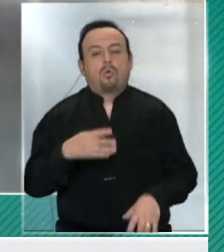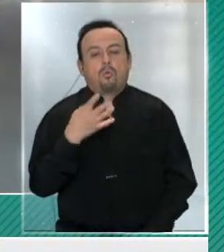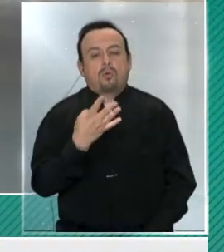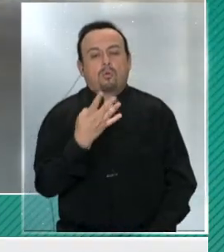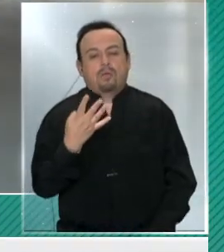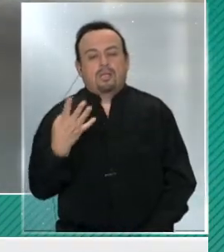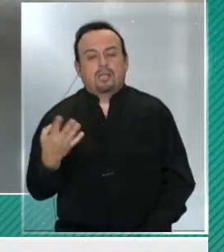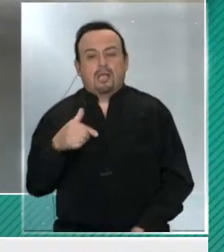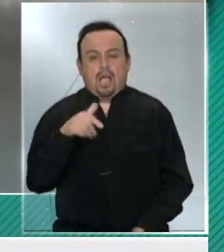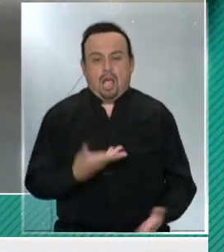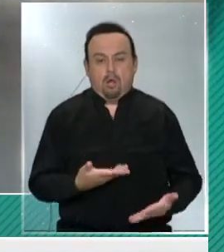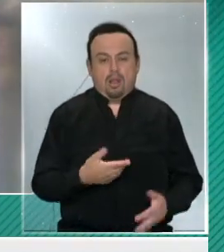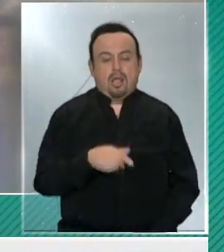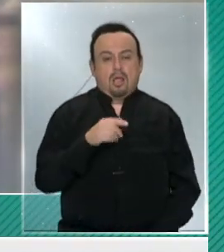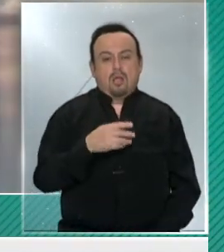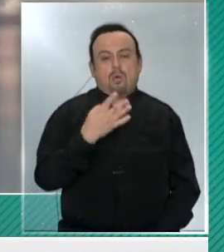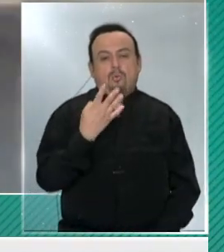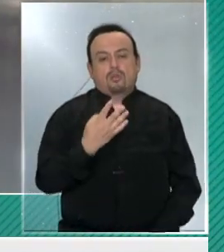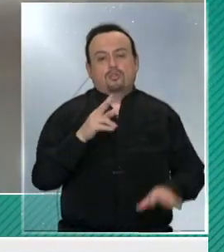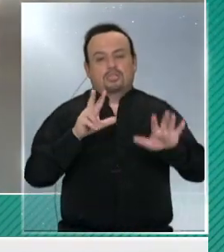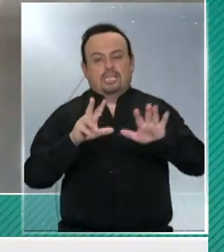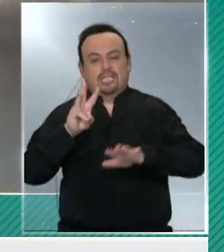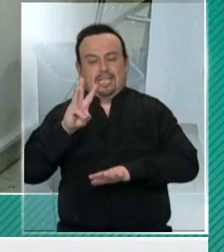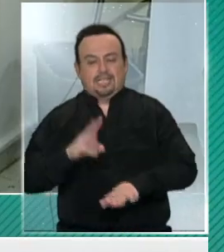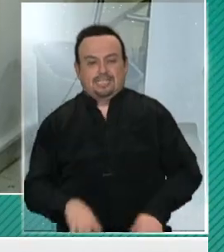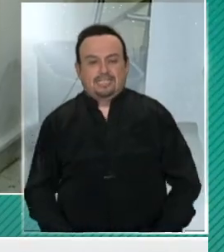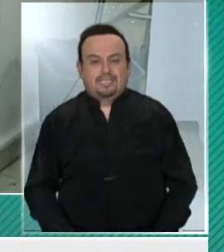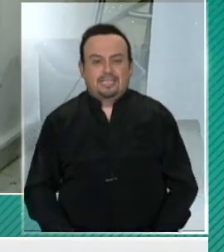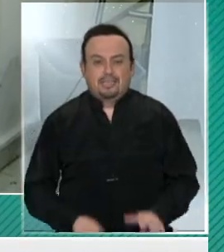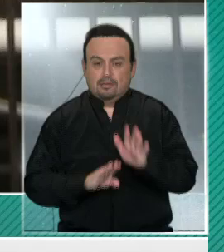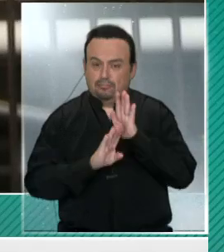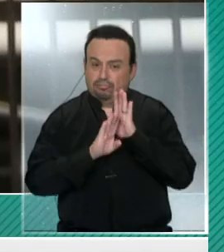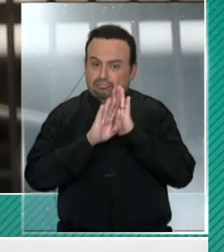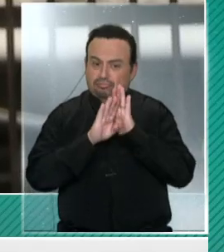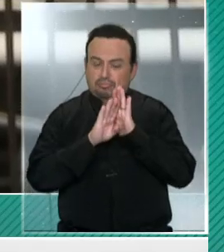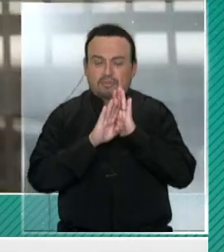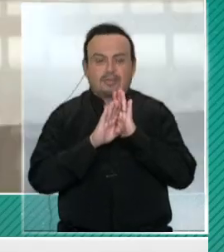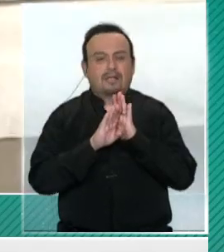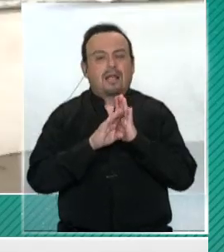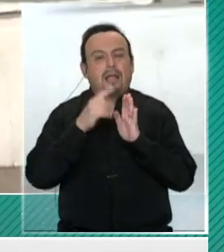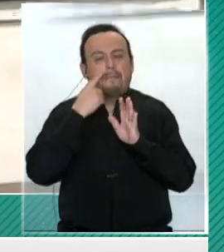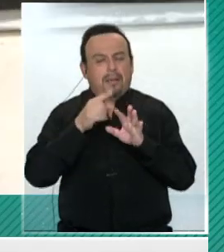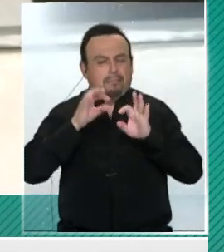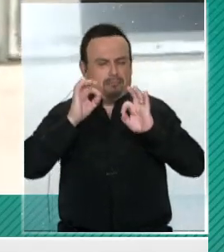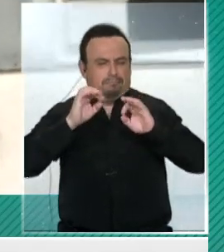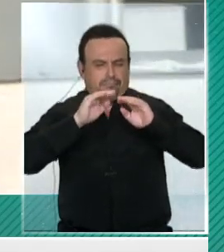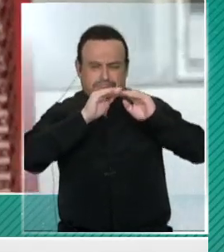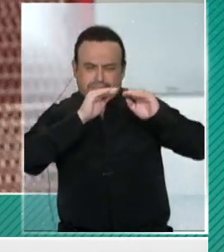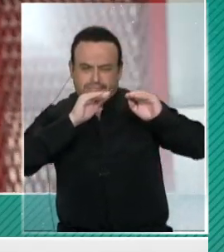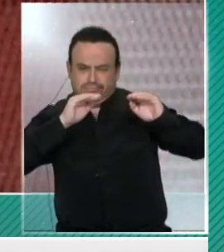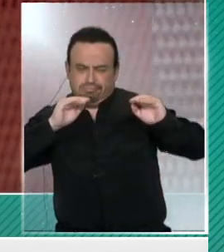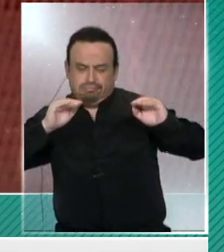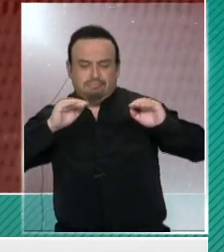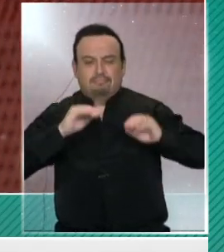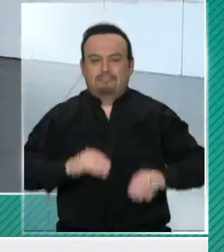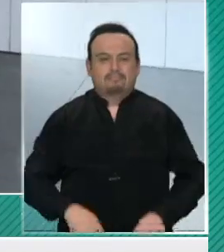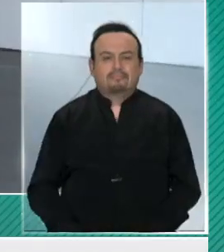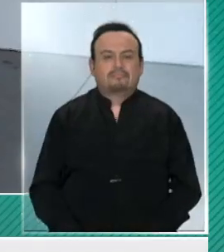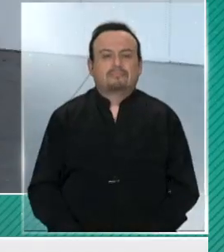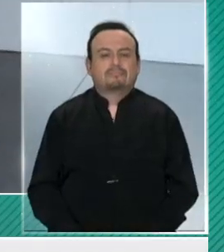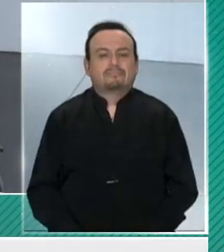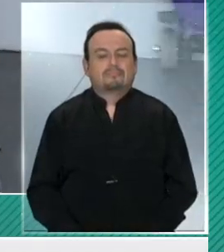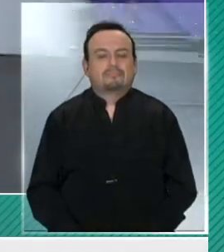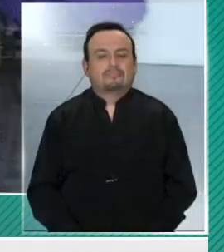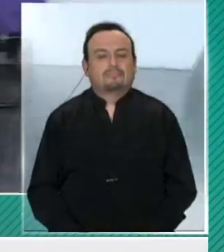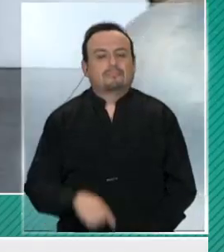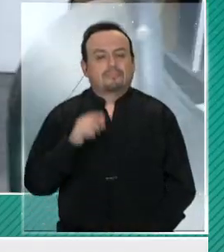ahora 483. Pero si bien hay una tendencia progresiva, yo diría que no hay un pic especial. Y sobre todo